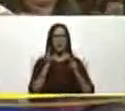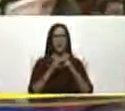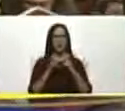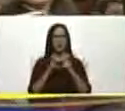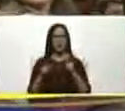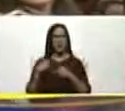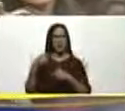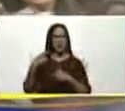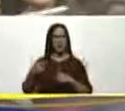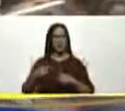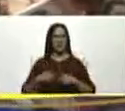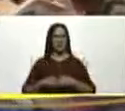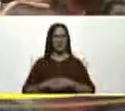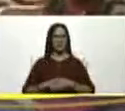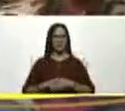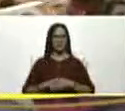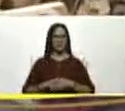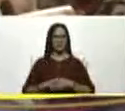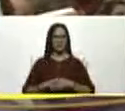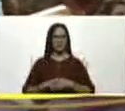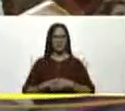vez.